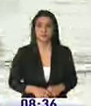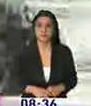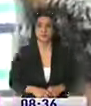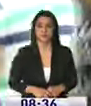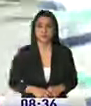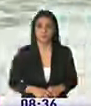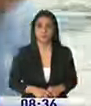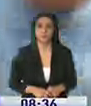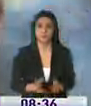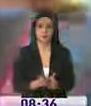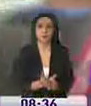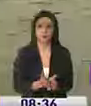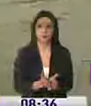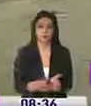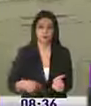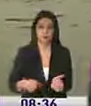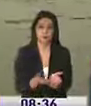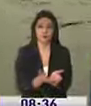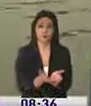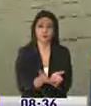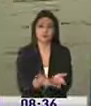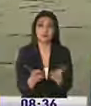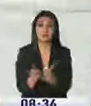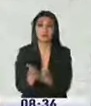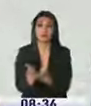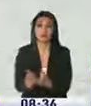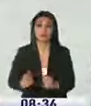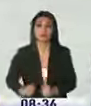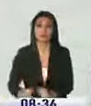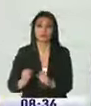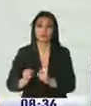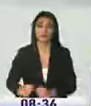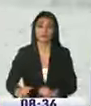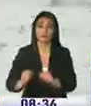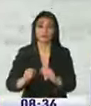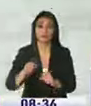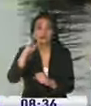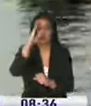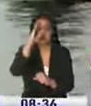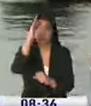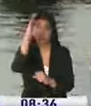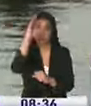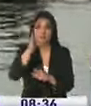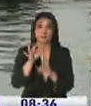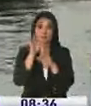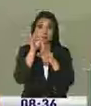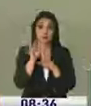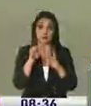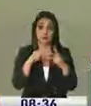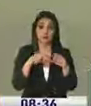En lanchas rápidas y en canoas, unidades especiales de la policía y bomberos, así como